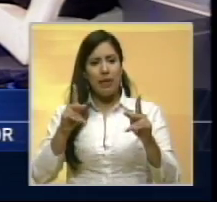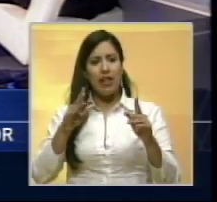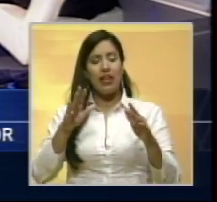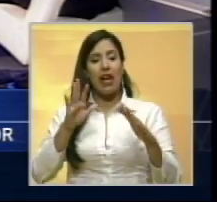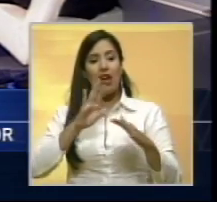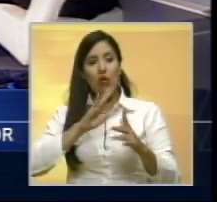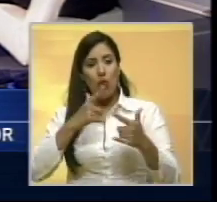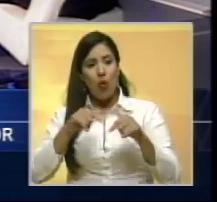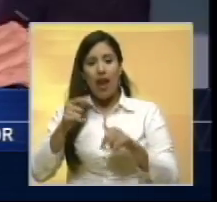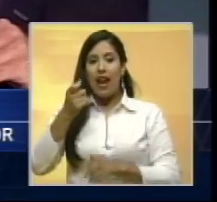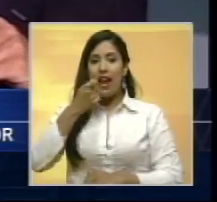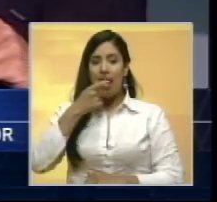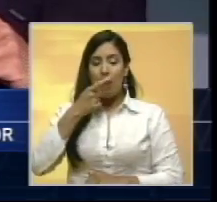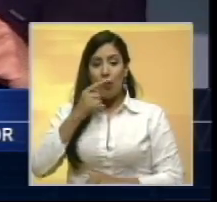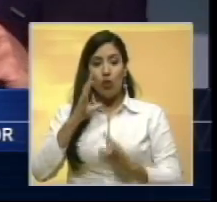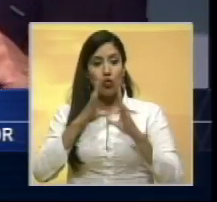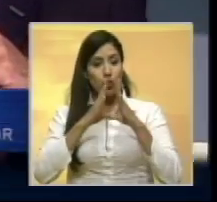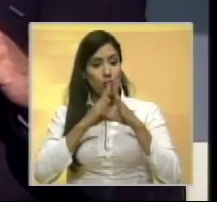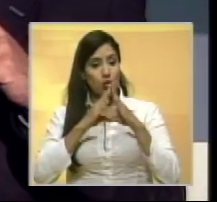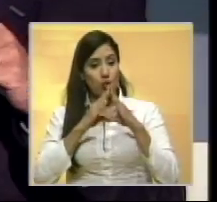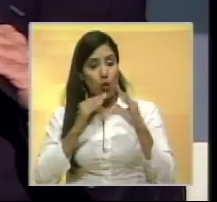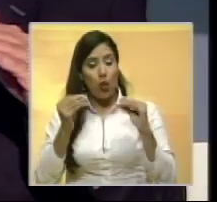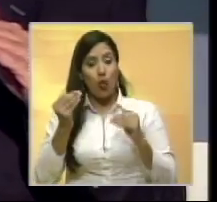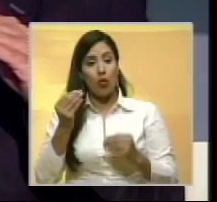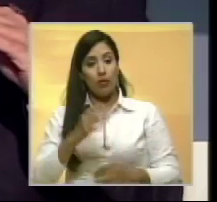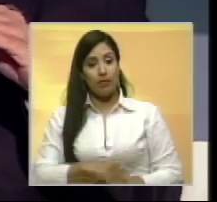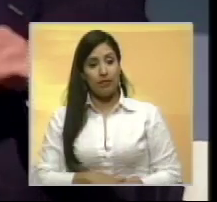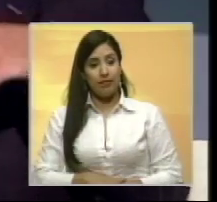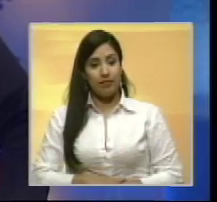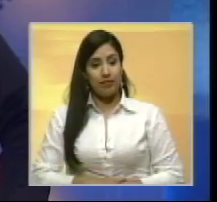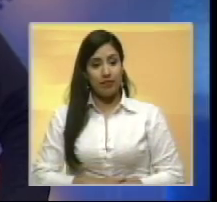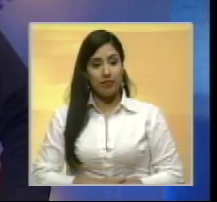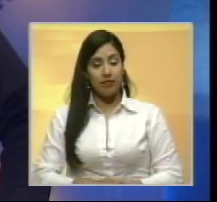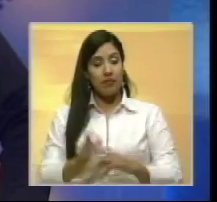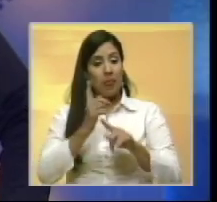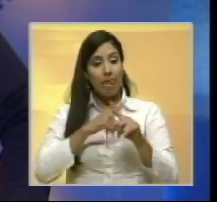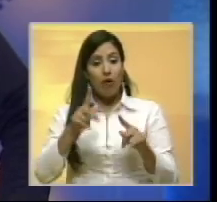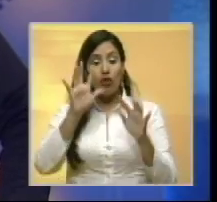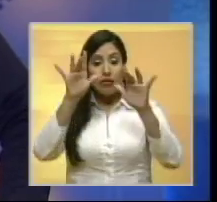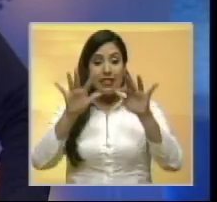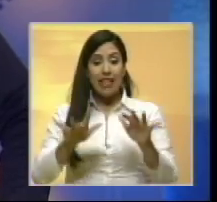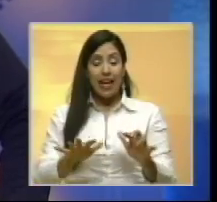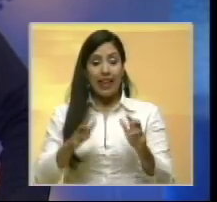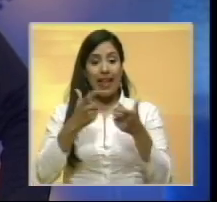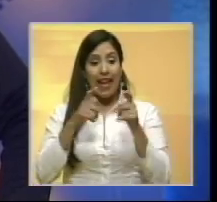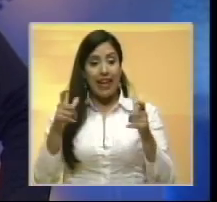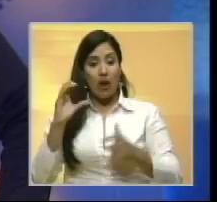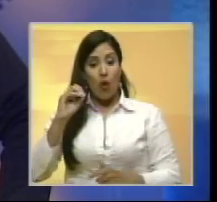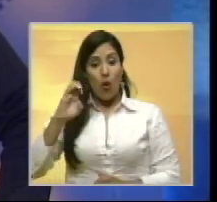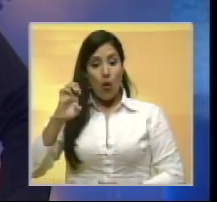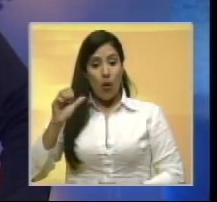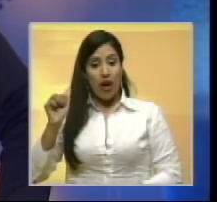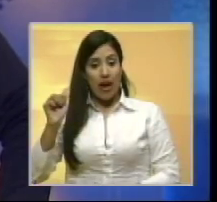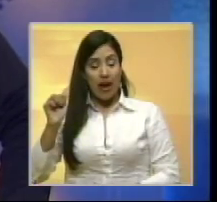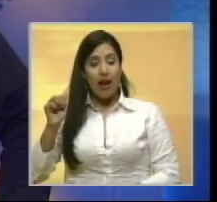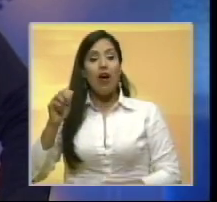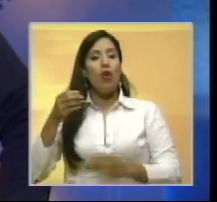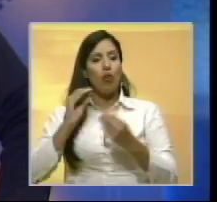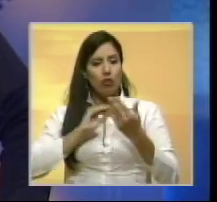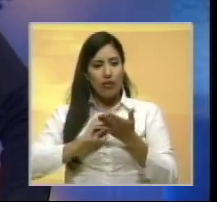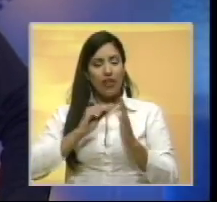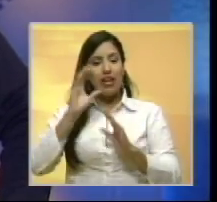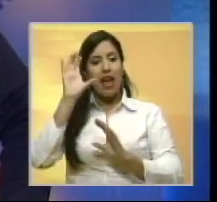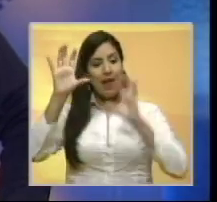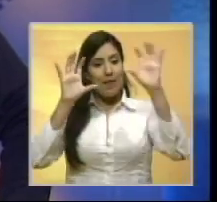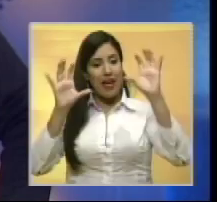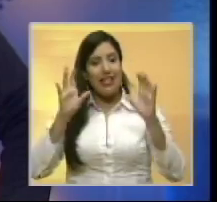el problema de medicamentos, el problema de alimentación. El secretario general de la OEA, Luis Almagro, exhortó a